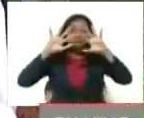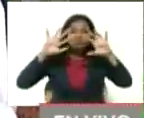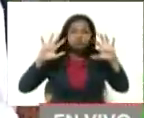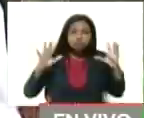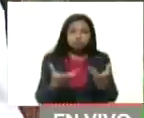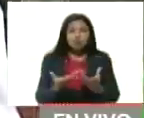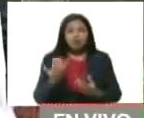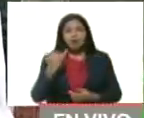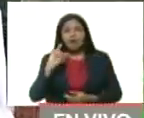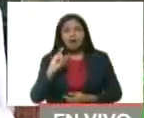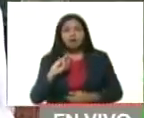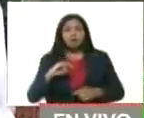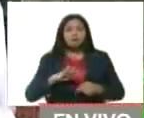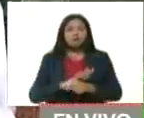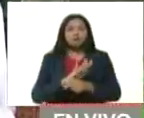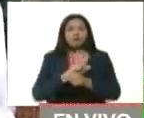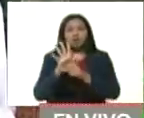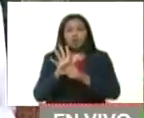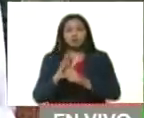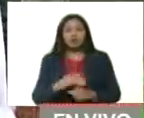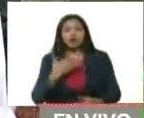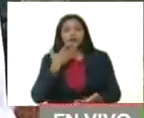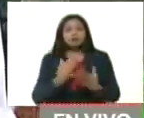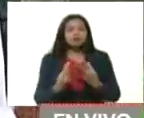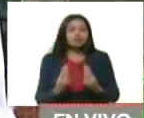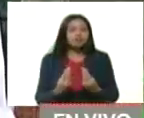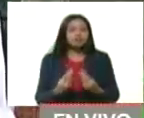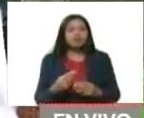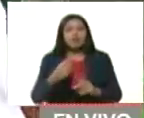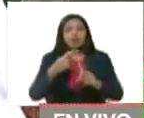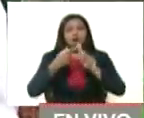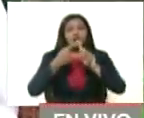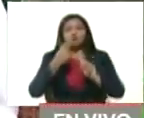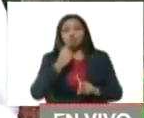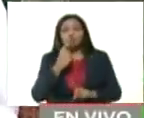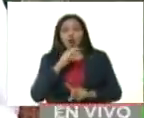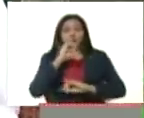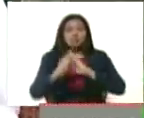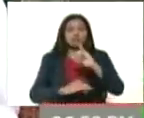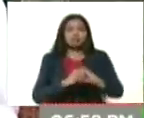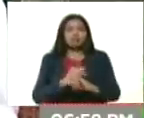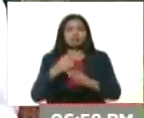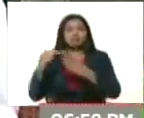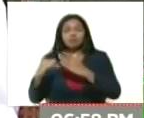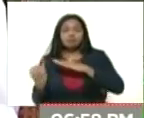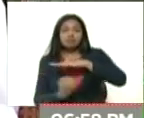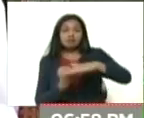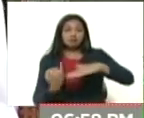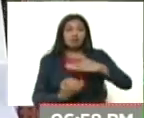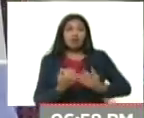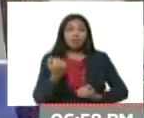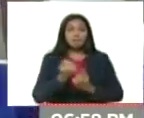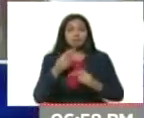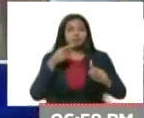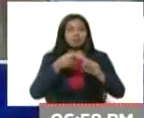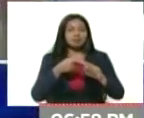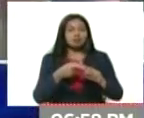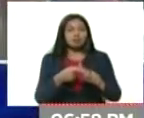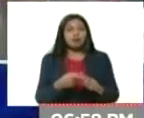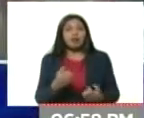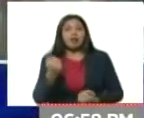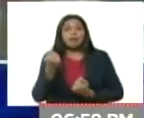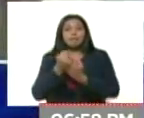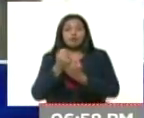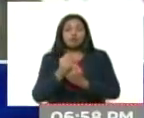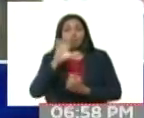por COVID-19 en Venezuela. Agradecemos a la Cruz Roja Internacional, a los organismos internacionales destinados para el auxilio